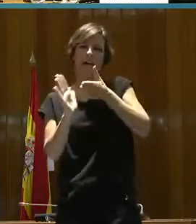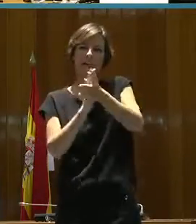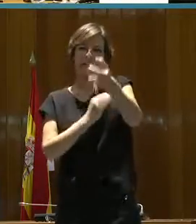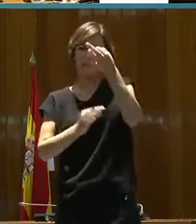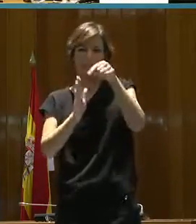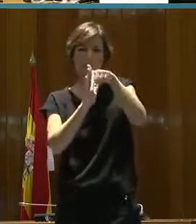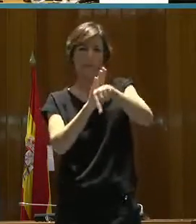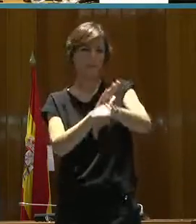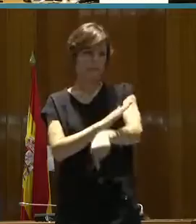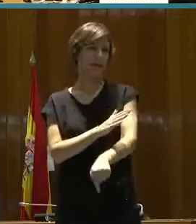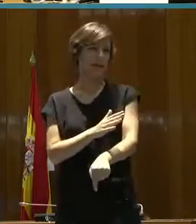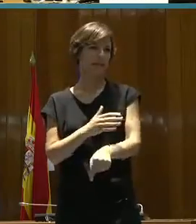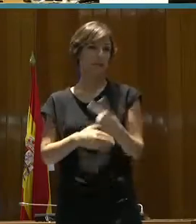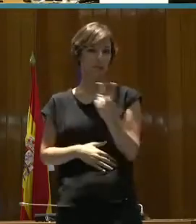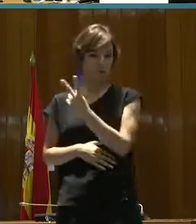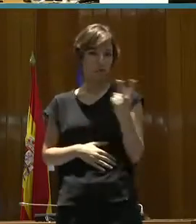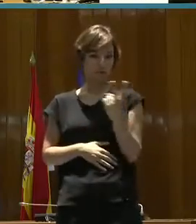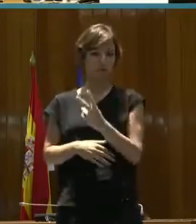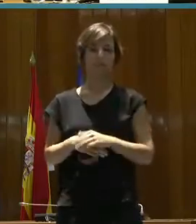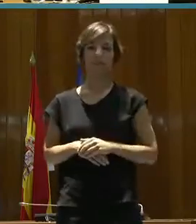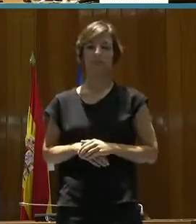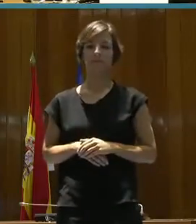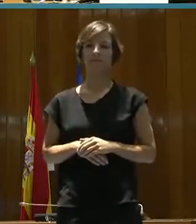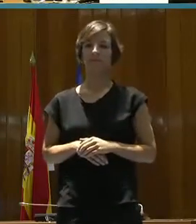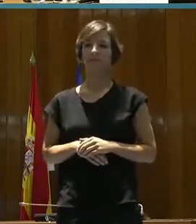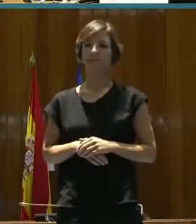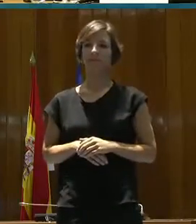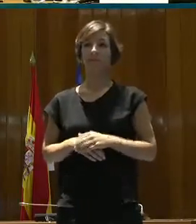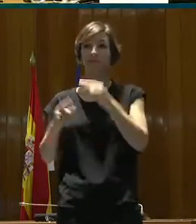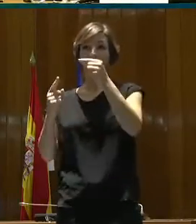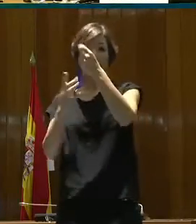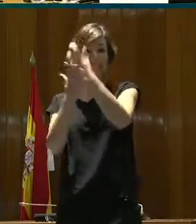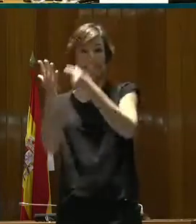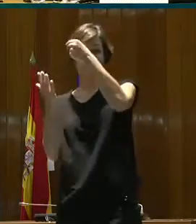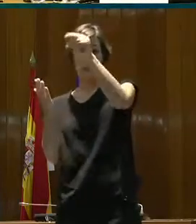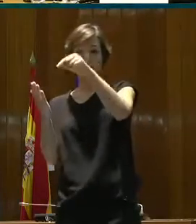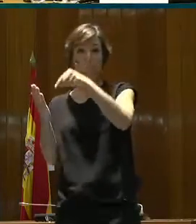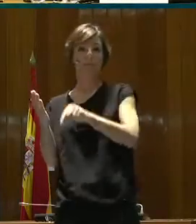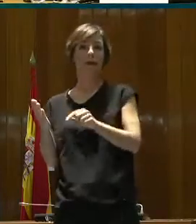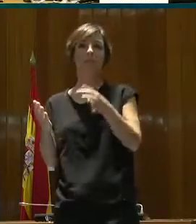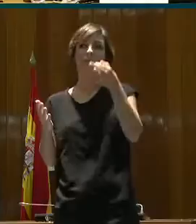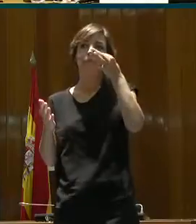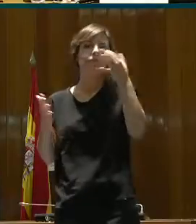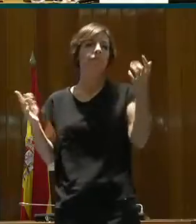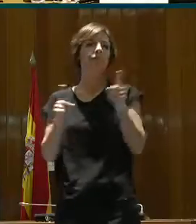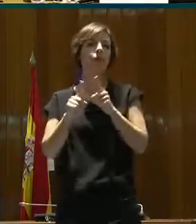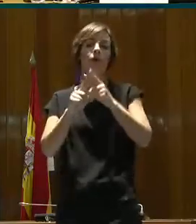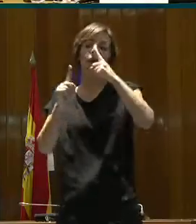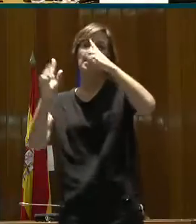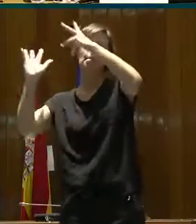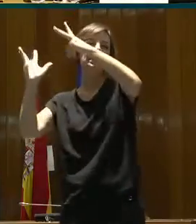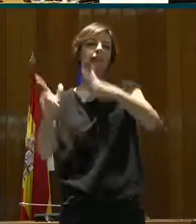detalles de esos dos componentes principales. La checklist en realidad es un inventario de todos los